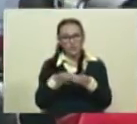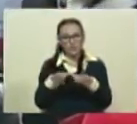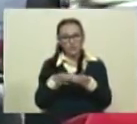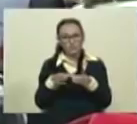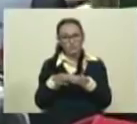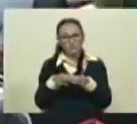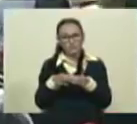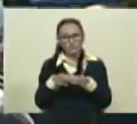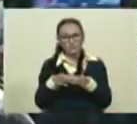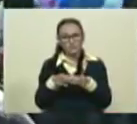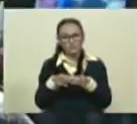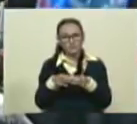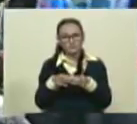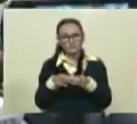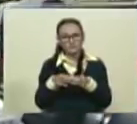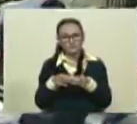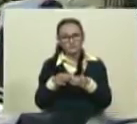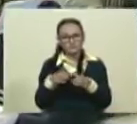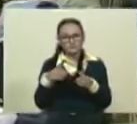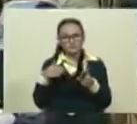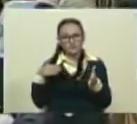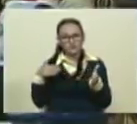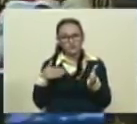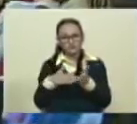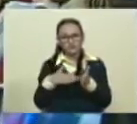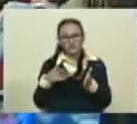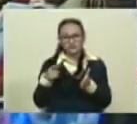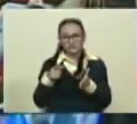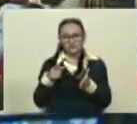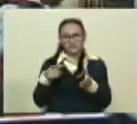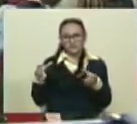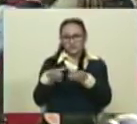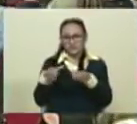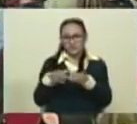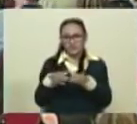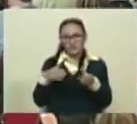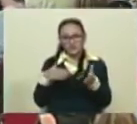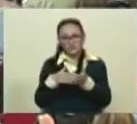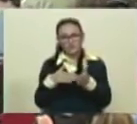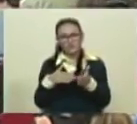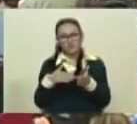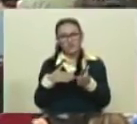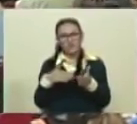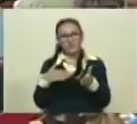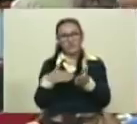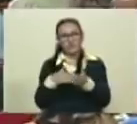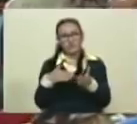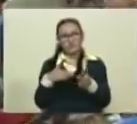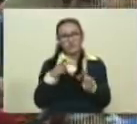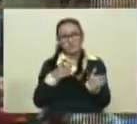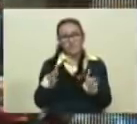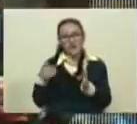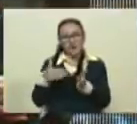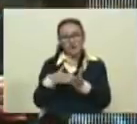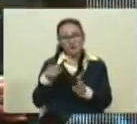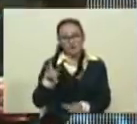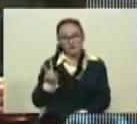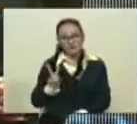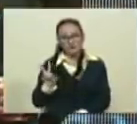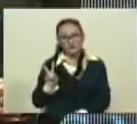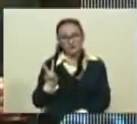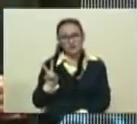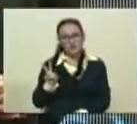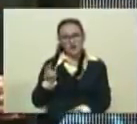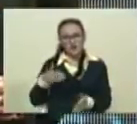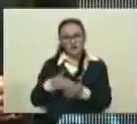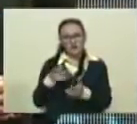que estaban atentando o se habían reunido atentando contra planes contra Venezuela, contra su